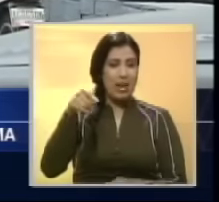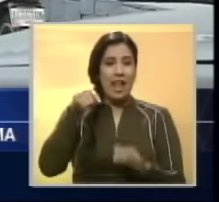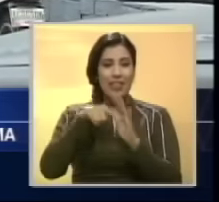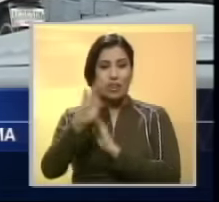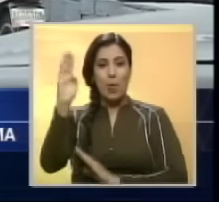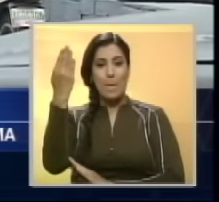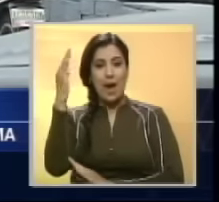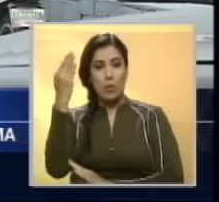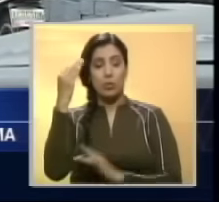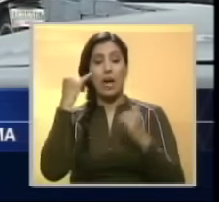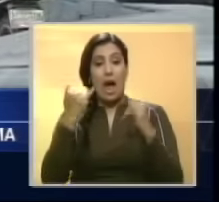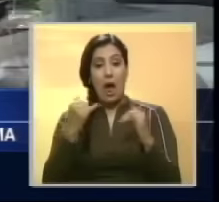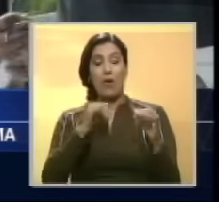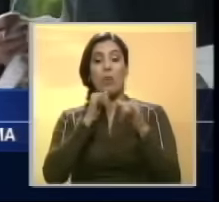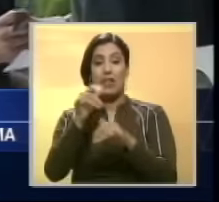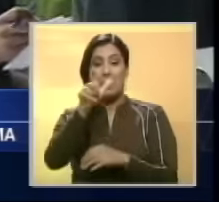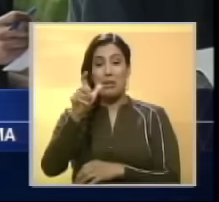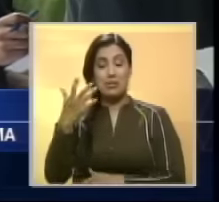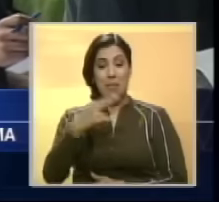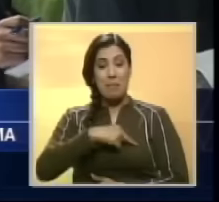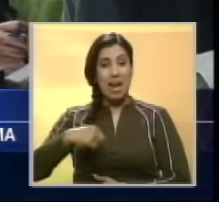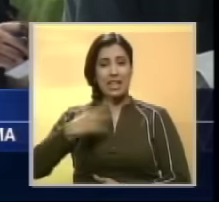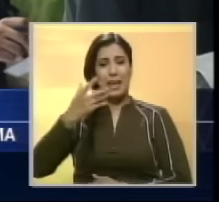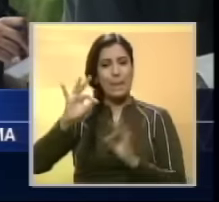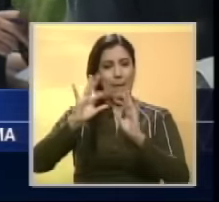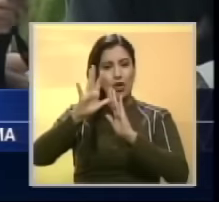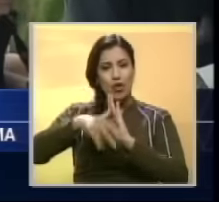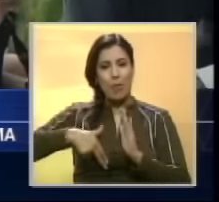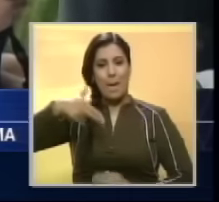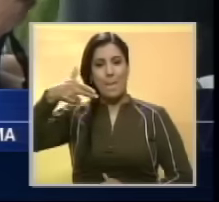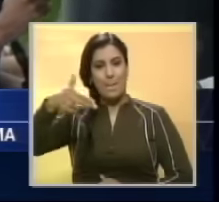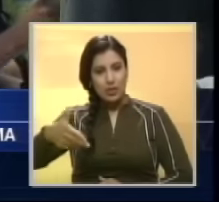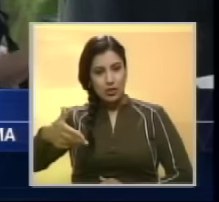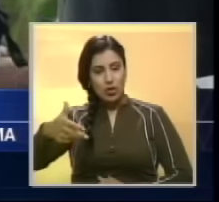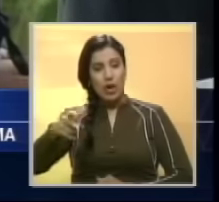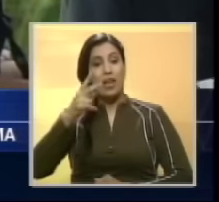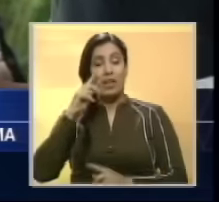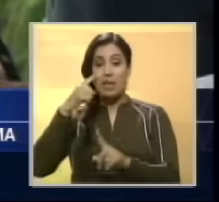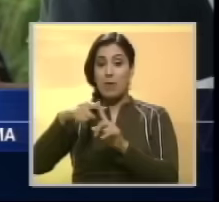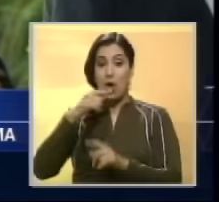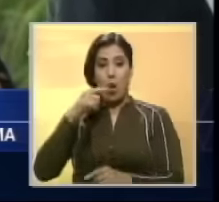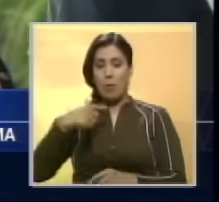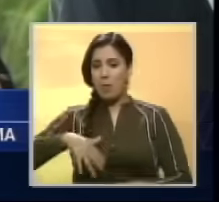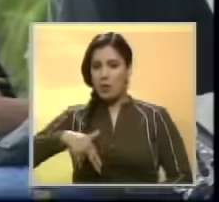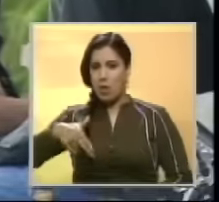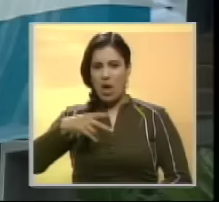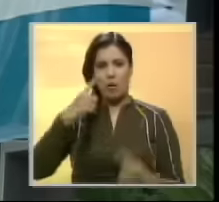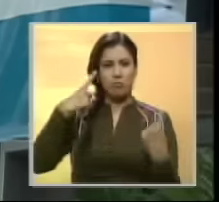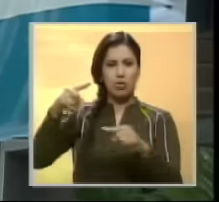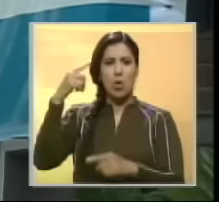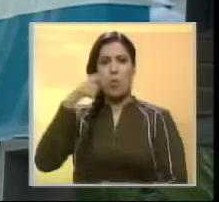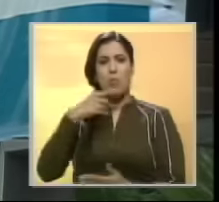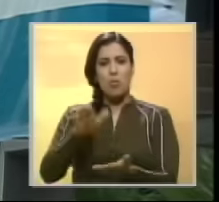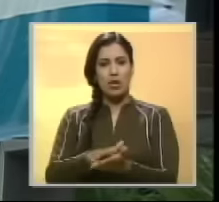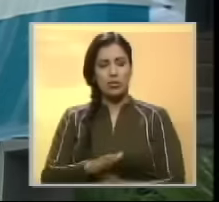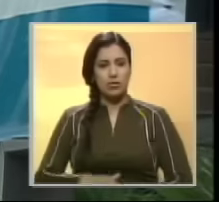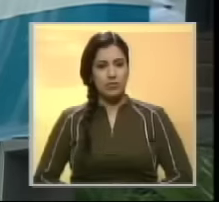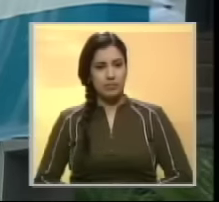minas de baruta Se presume que los antisociales querían robarle su arma de reglamento y al ver que no la aportaba lo dejaron muerto en